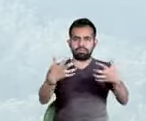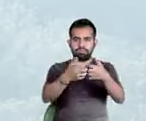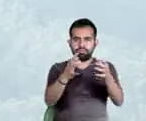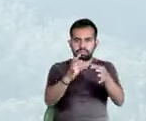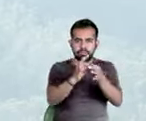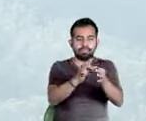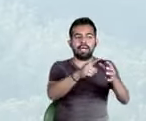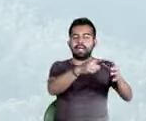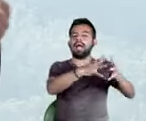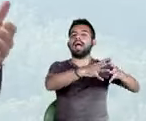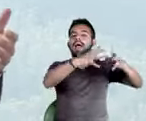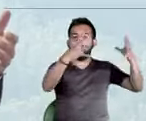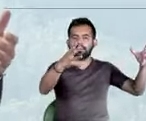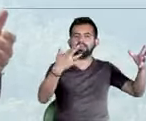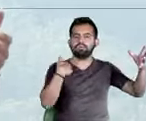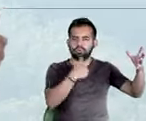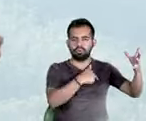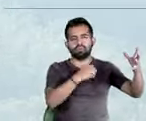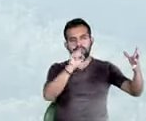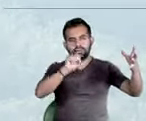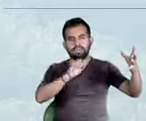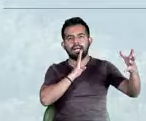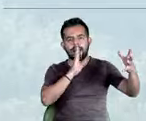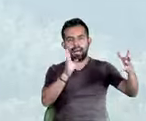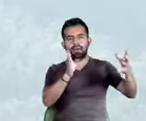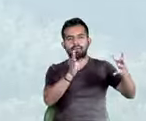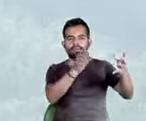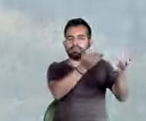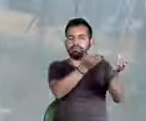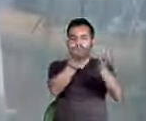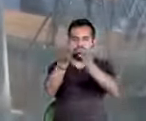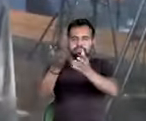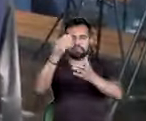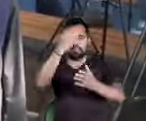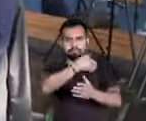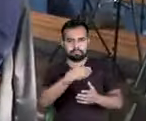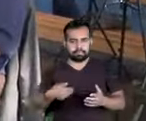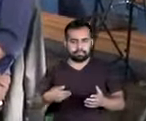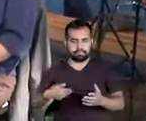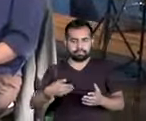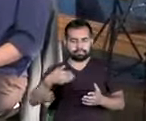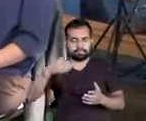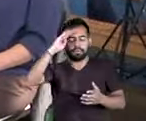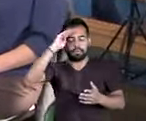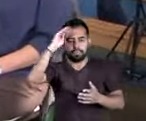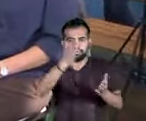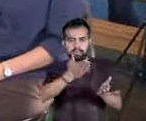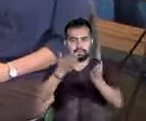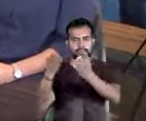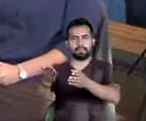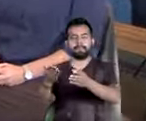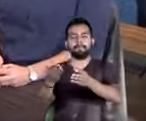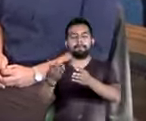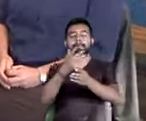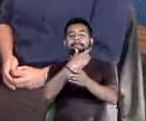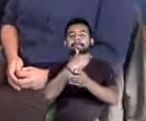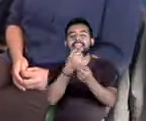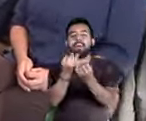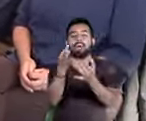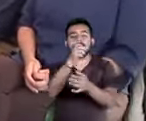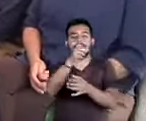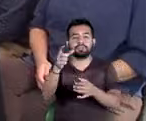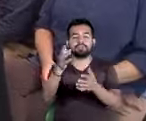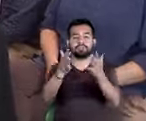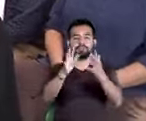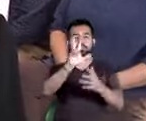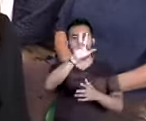del país, es evidente que tenemos un gran número de agentes de control. La gente que está en planta central son más o menos 3.800